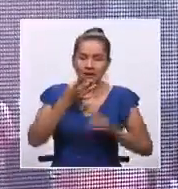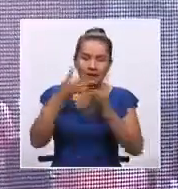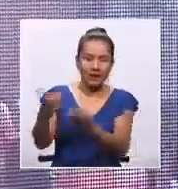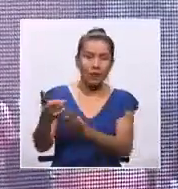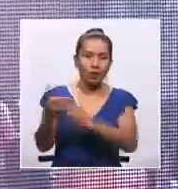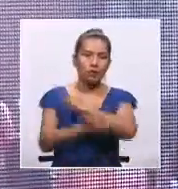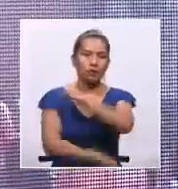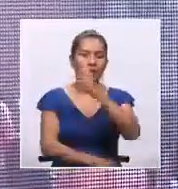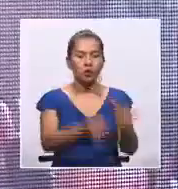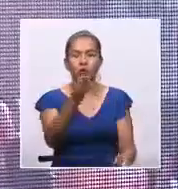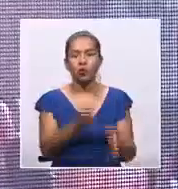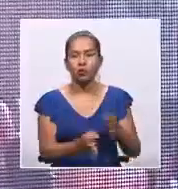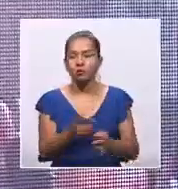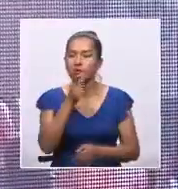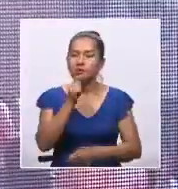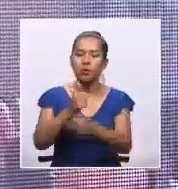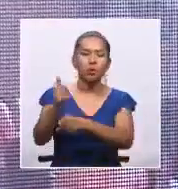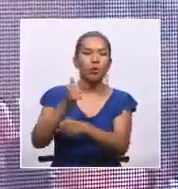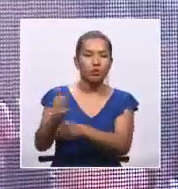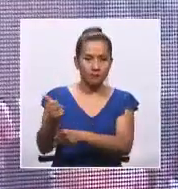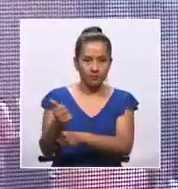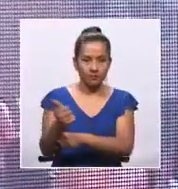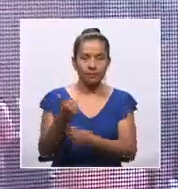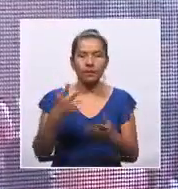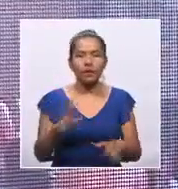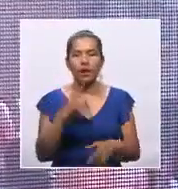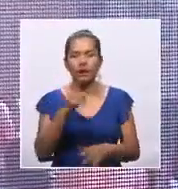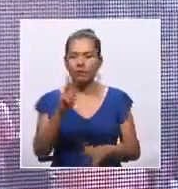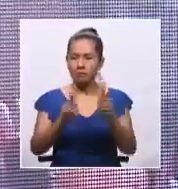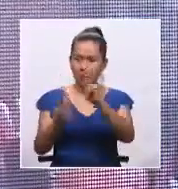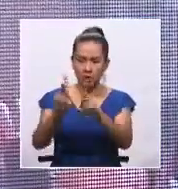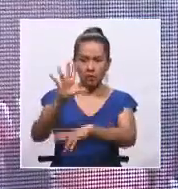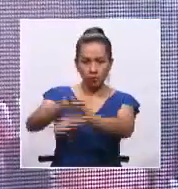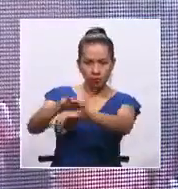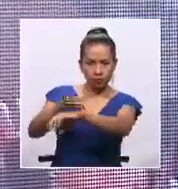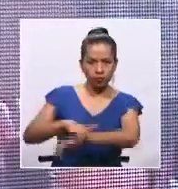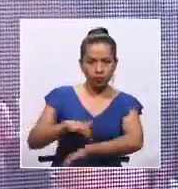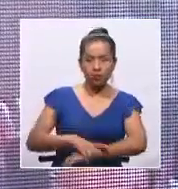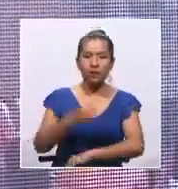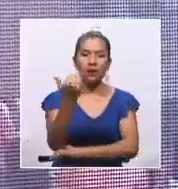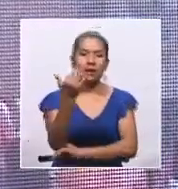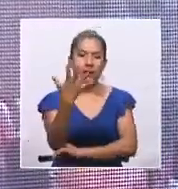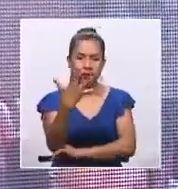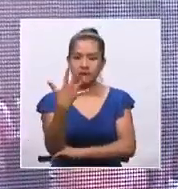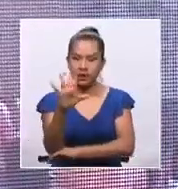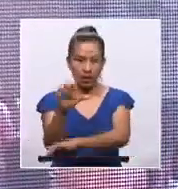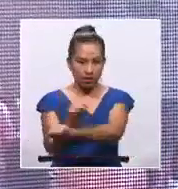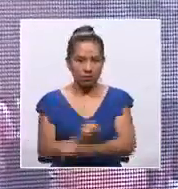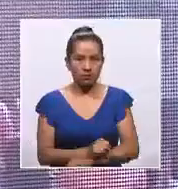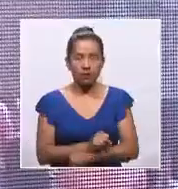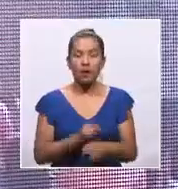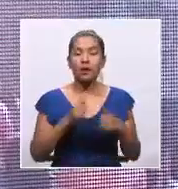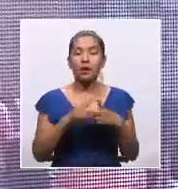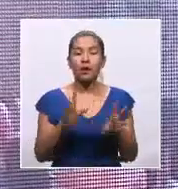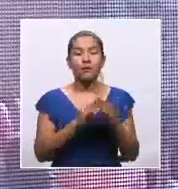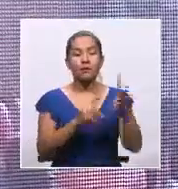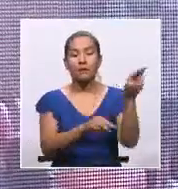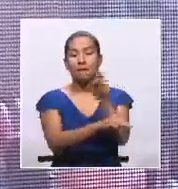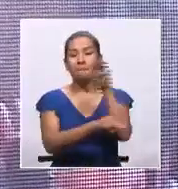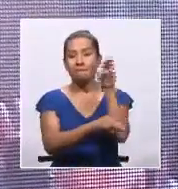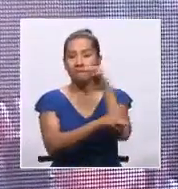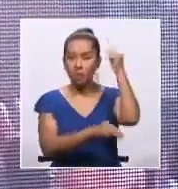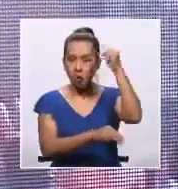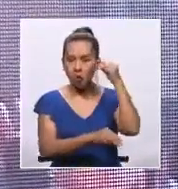los autores. El Ministerio de Gobierno ha hablado de 15 personas aprehendidas en total. También el Ministro de Gobierno alertó de